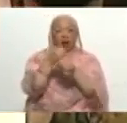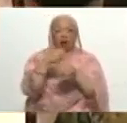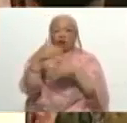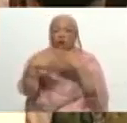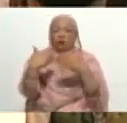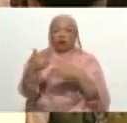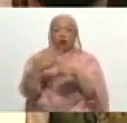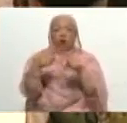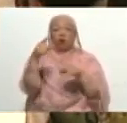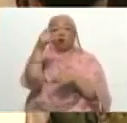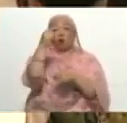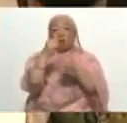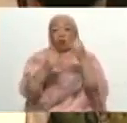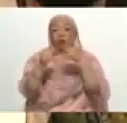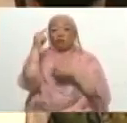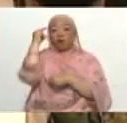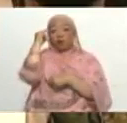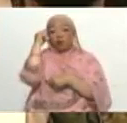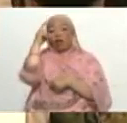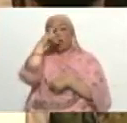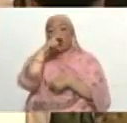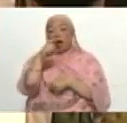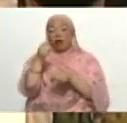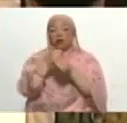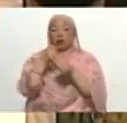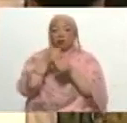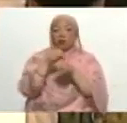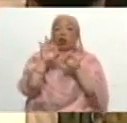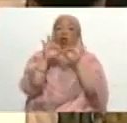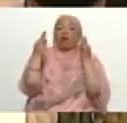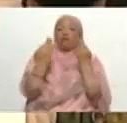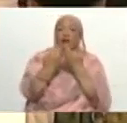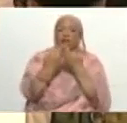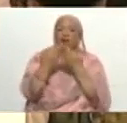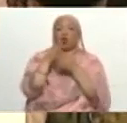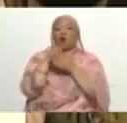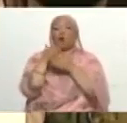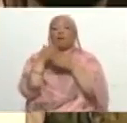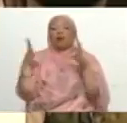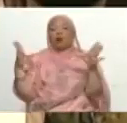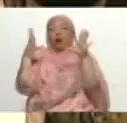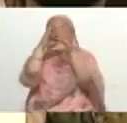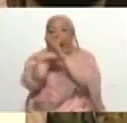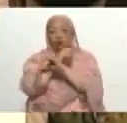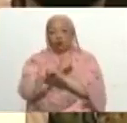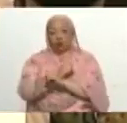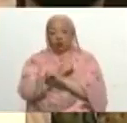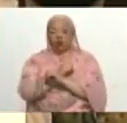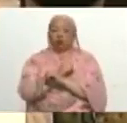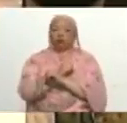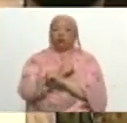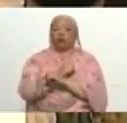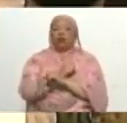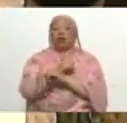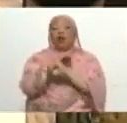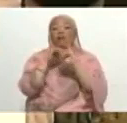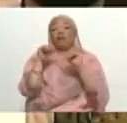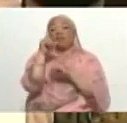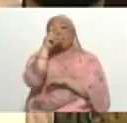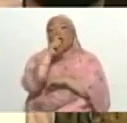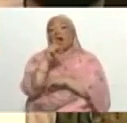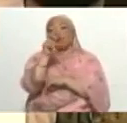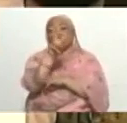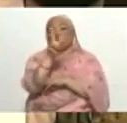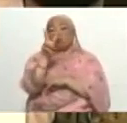sé que están en los preparativos para recibir con sus familiares y seres queridos el fin del año 2022,